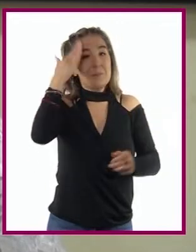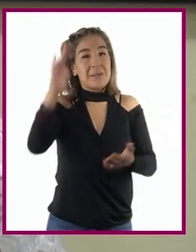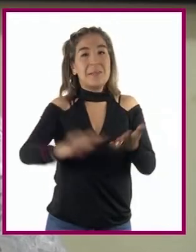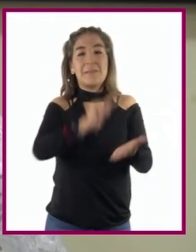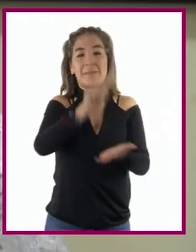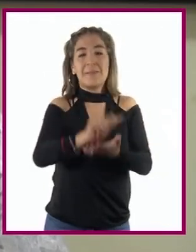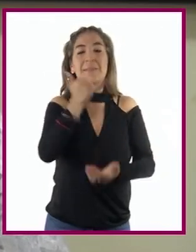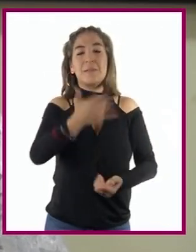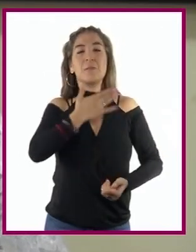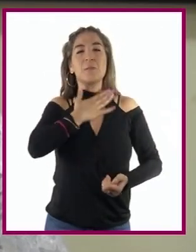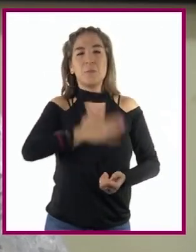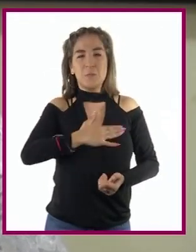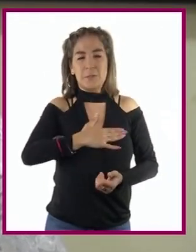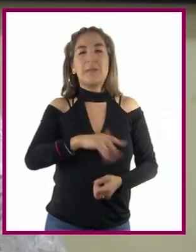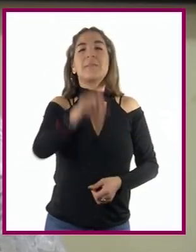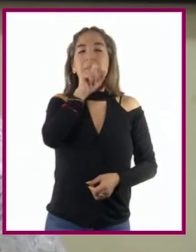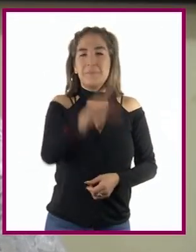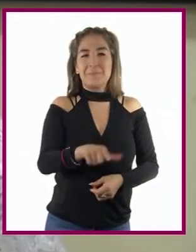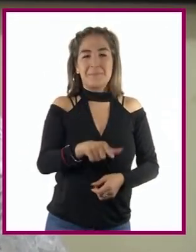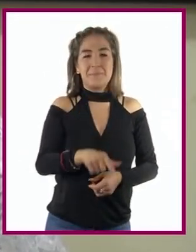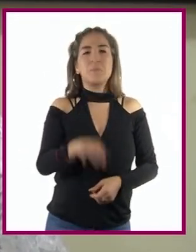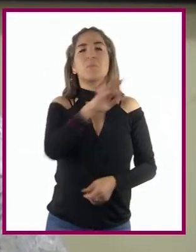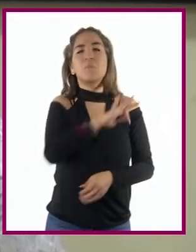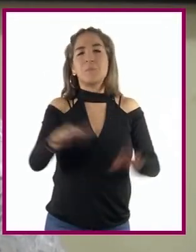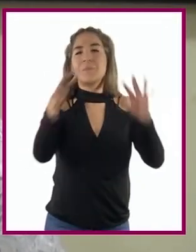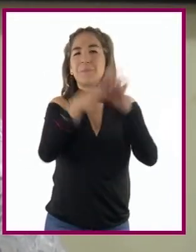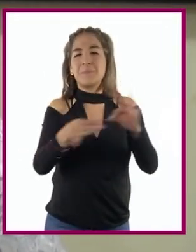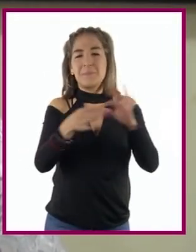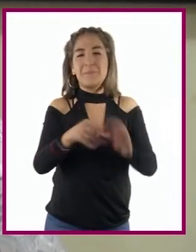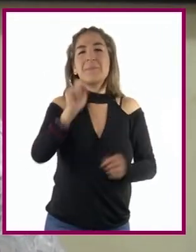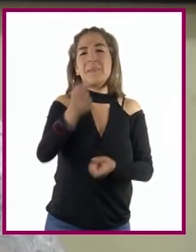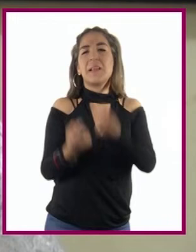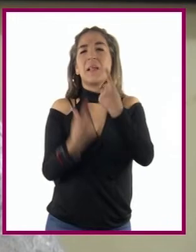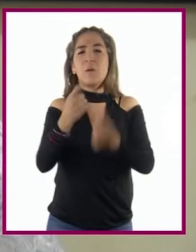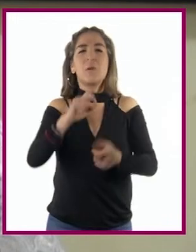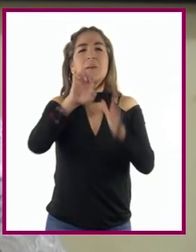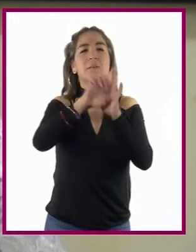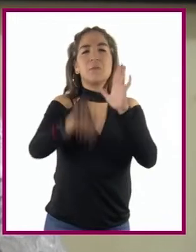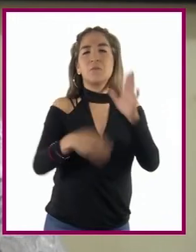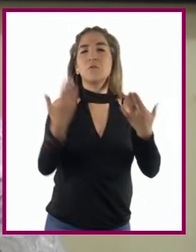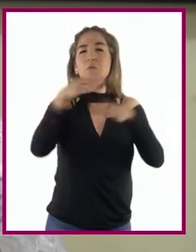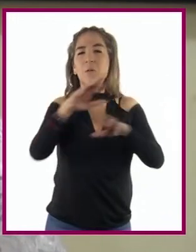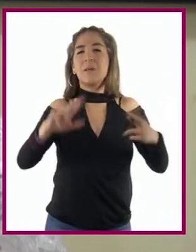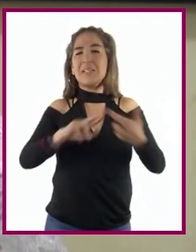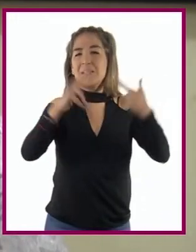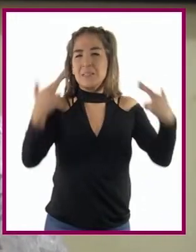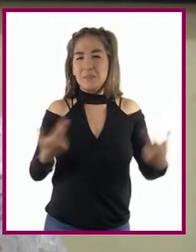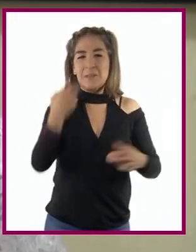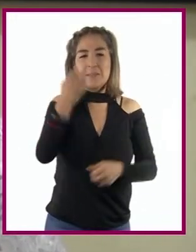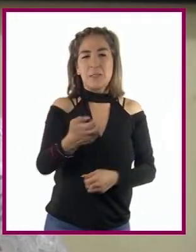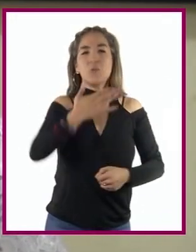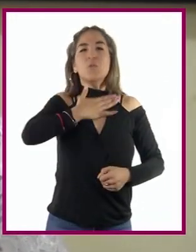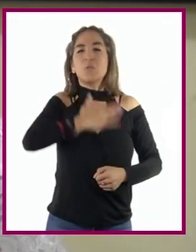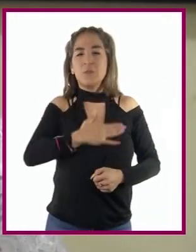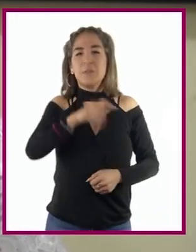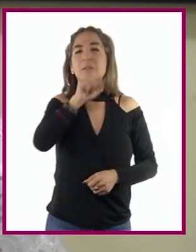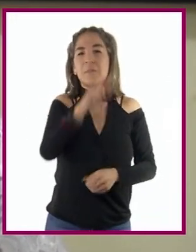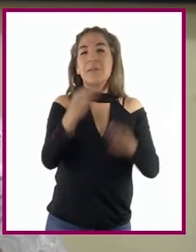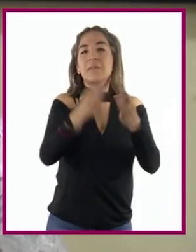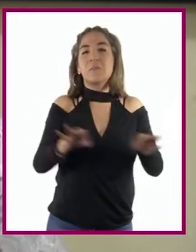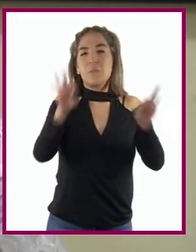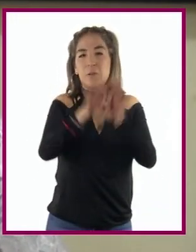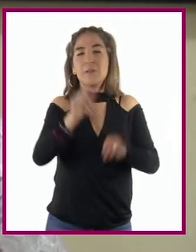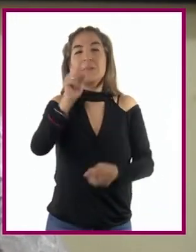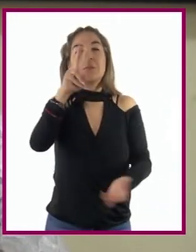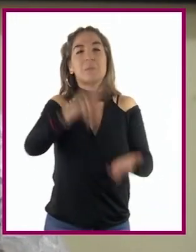y justicia. Además, pudimos abordar algunos ejemplos relacionados con la justicia. Rescatamos la importancia